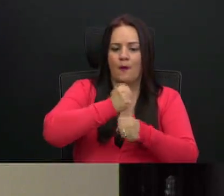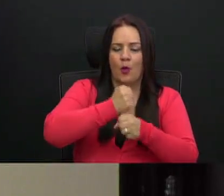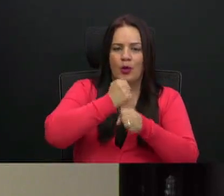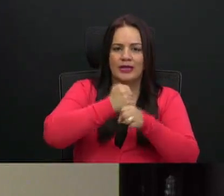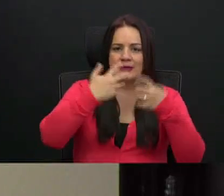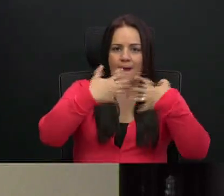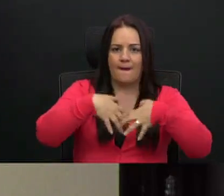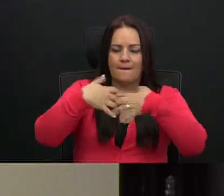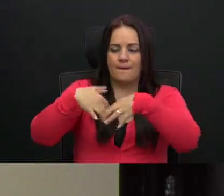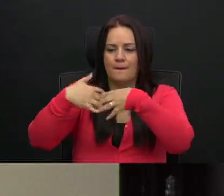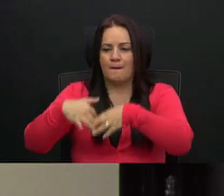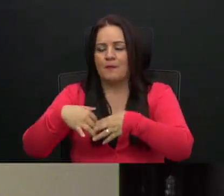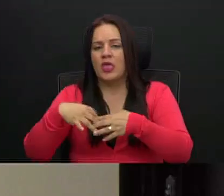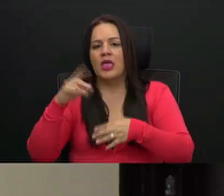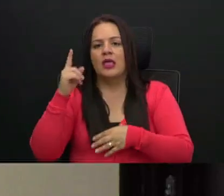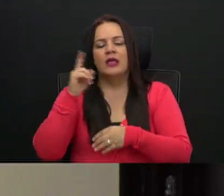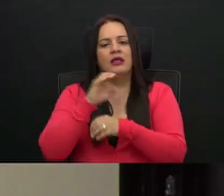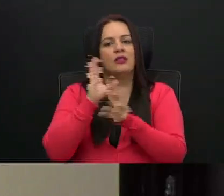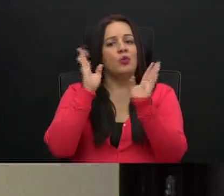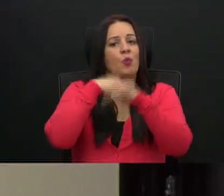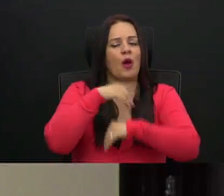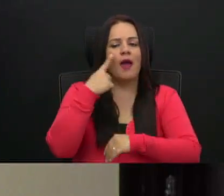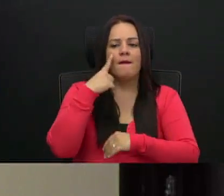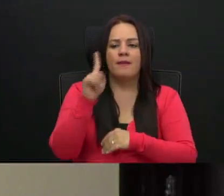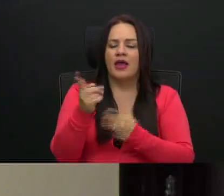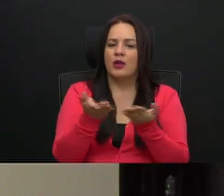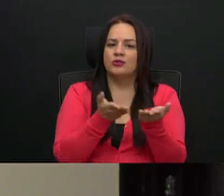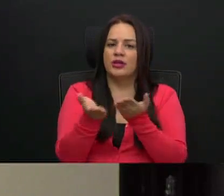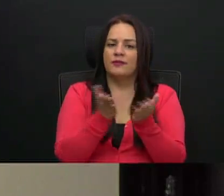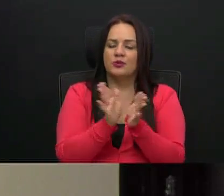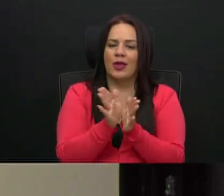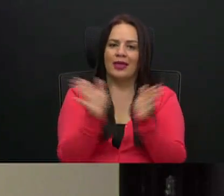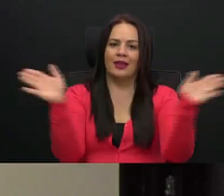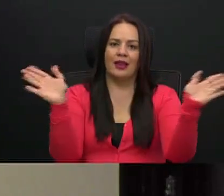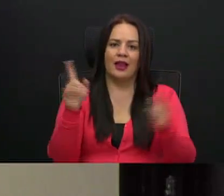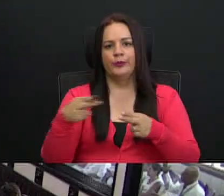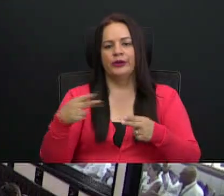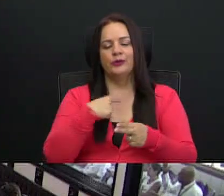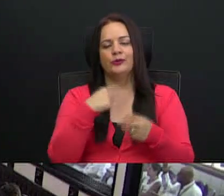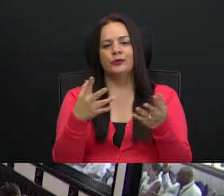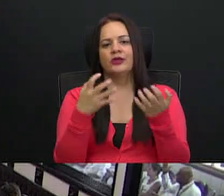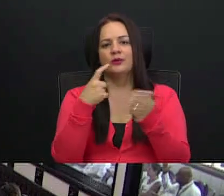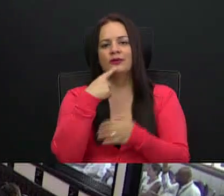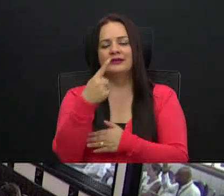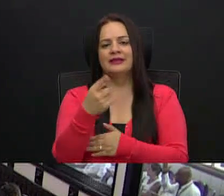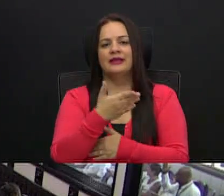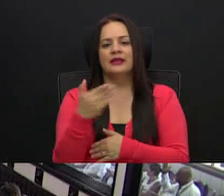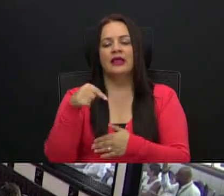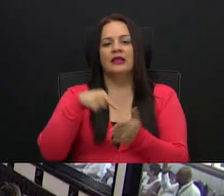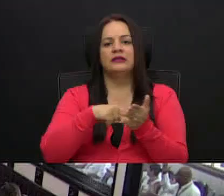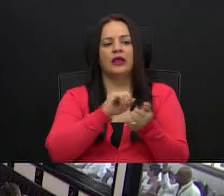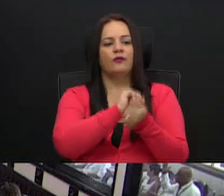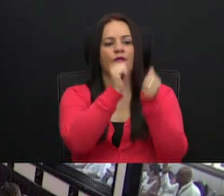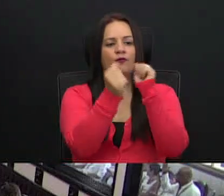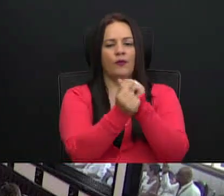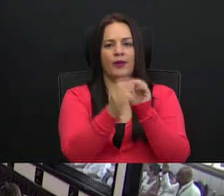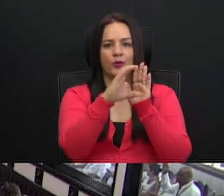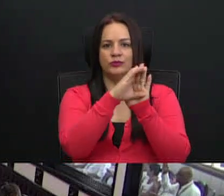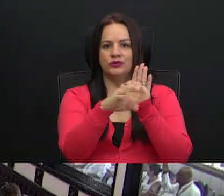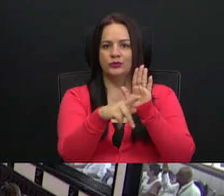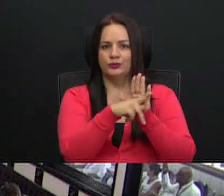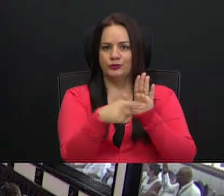para los servicios en general que este país requiere. Que esta reforma constitucional